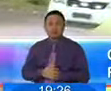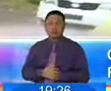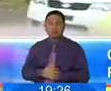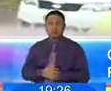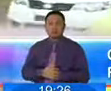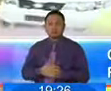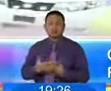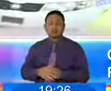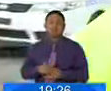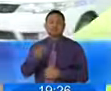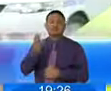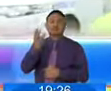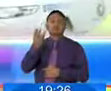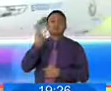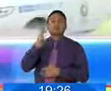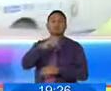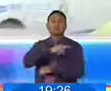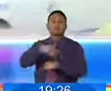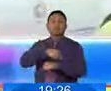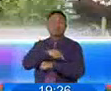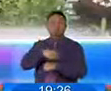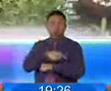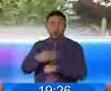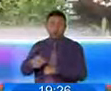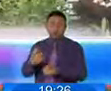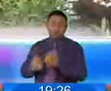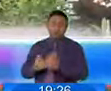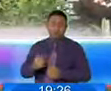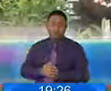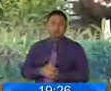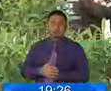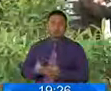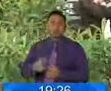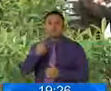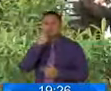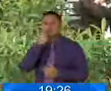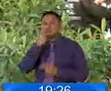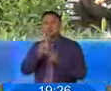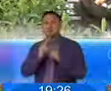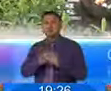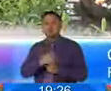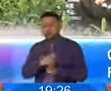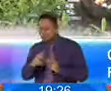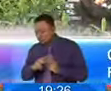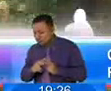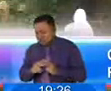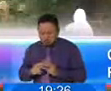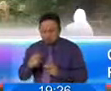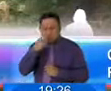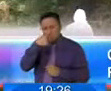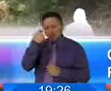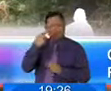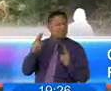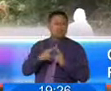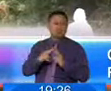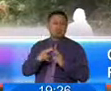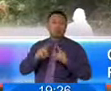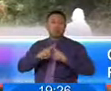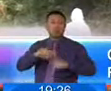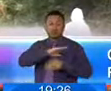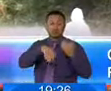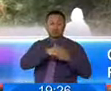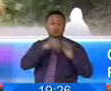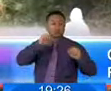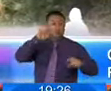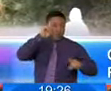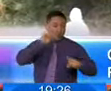más de 16 horas de suscitado el hecho. Para los curiosos y vecinos del rostro no les era familiar, pero elevaron una oración por